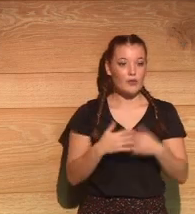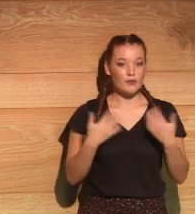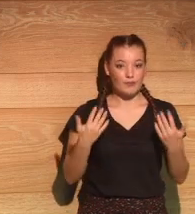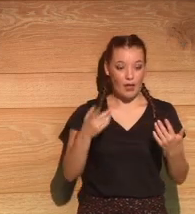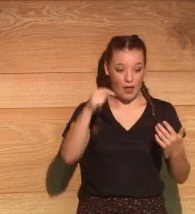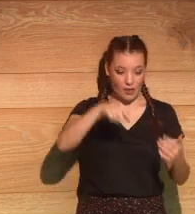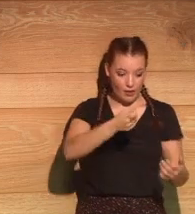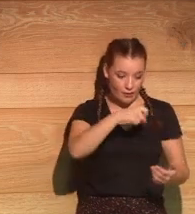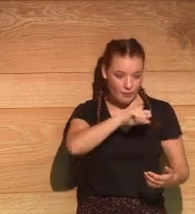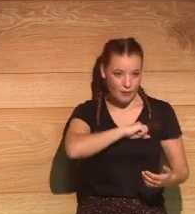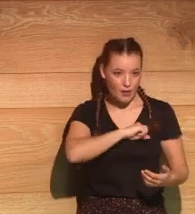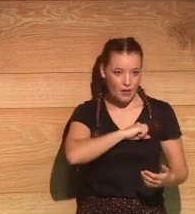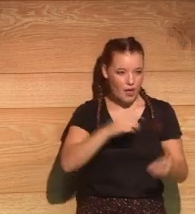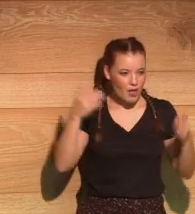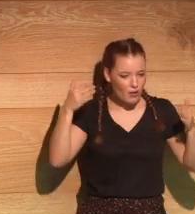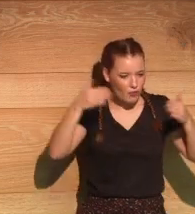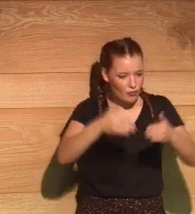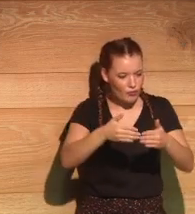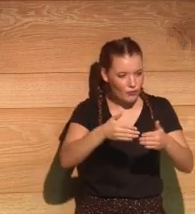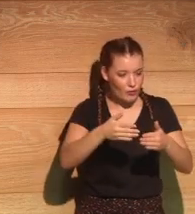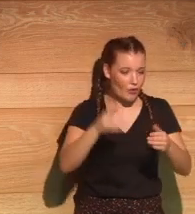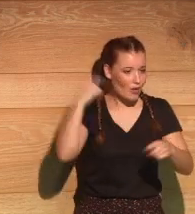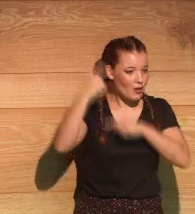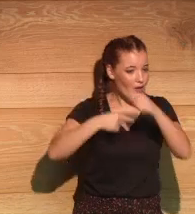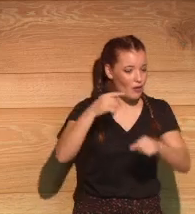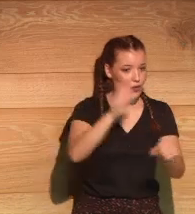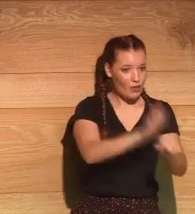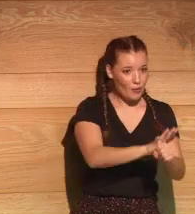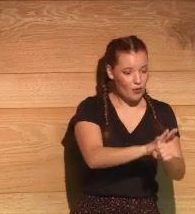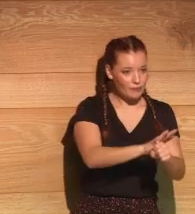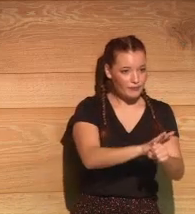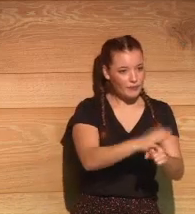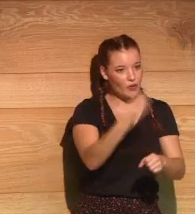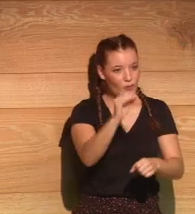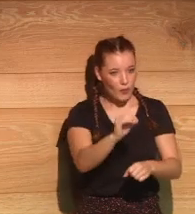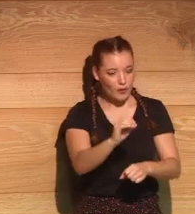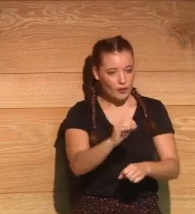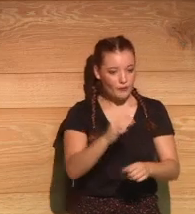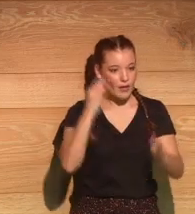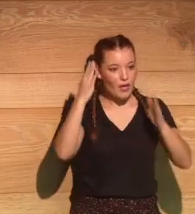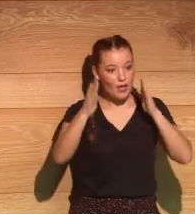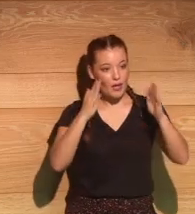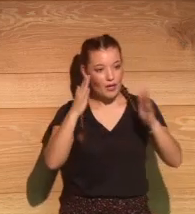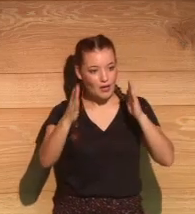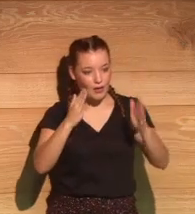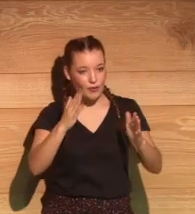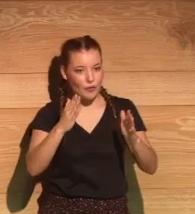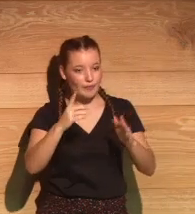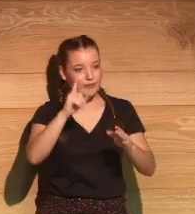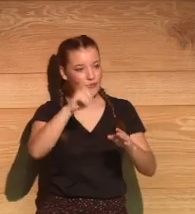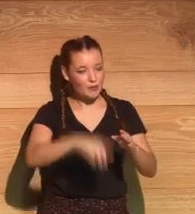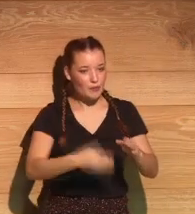España tenemos una gran atención prestada sobre la llamada generación tapón, nacida en los 50, una generación deficiente en los de los 60, Cronen, una generación todavía